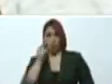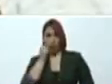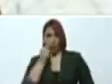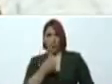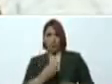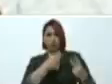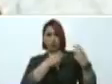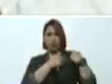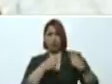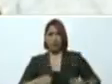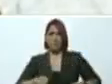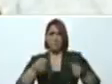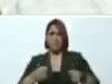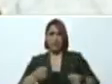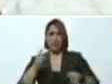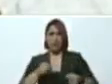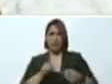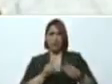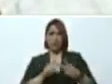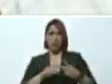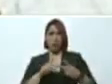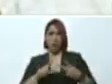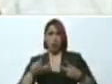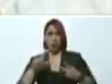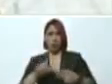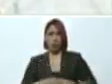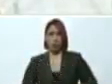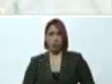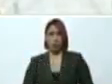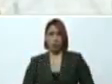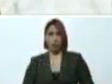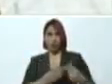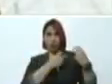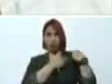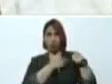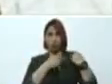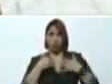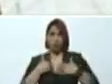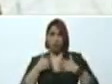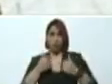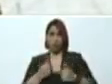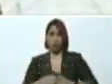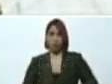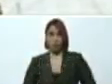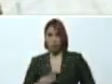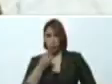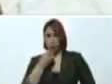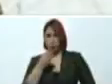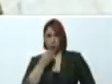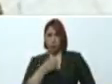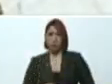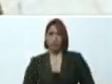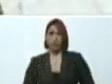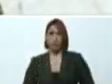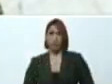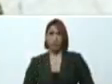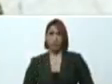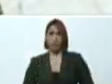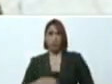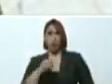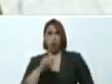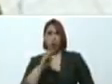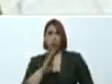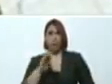de Mercal, Lorenzo Rivero. Representante de la salud, nutrición. OBE, Movimiento